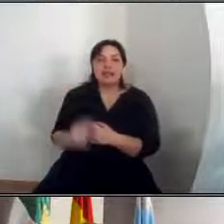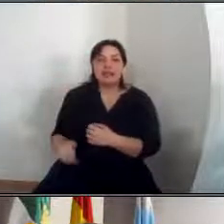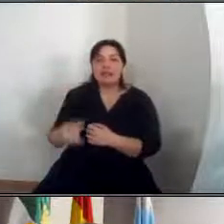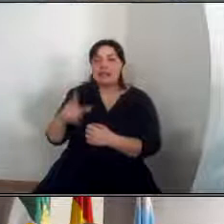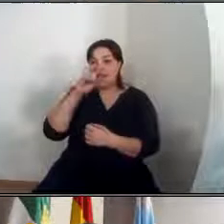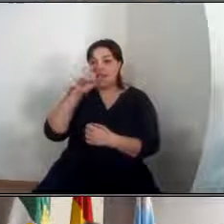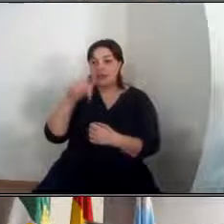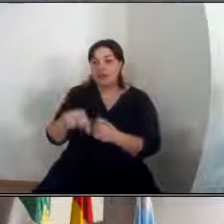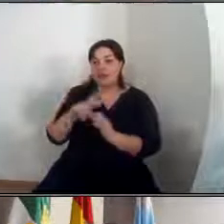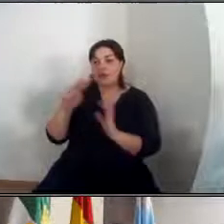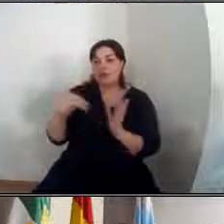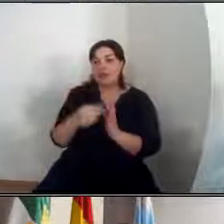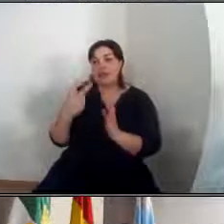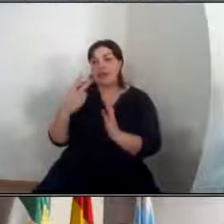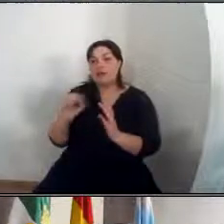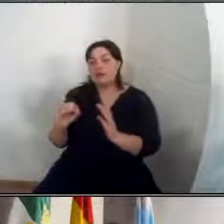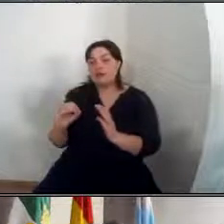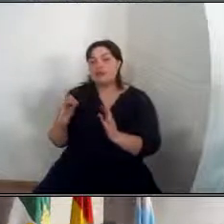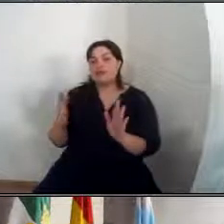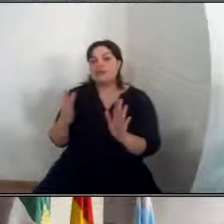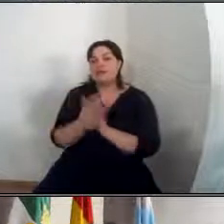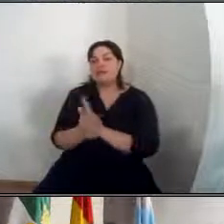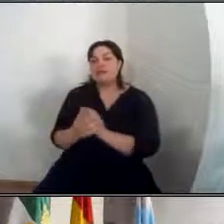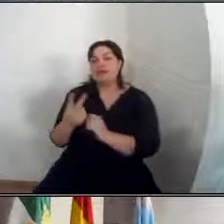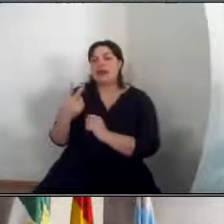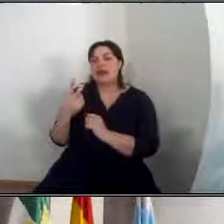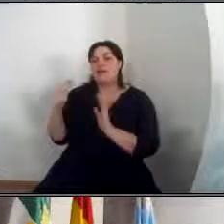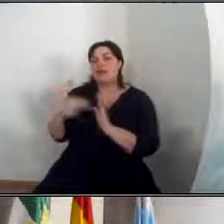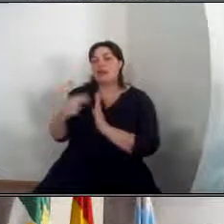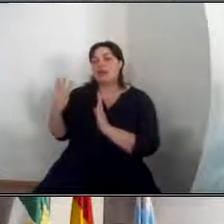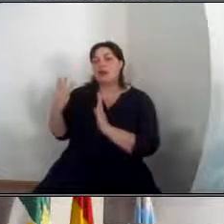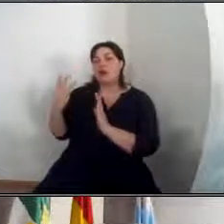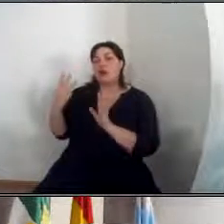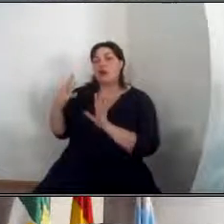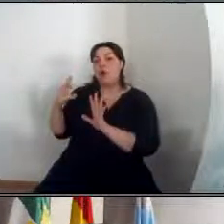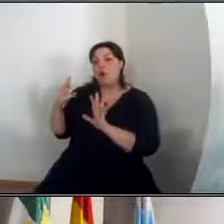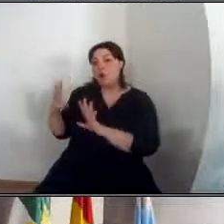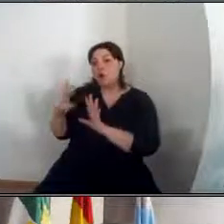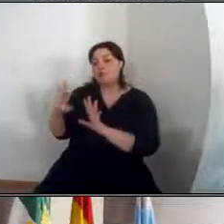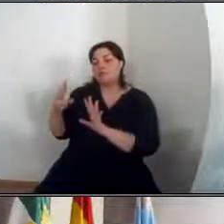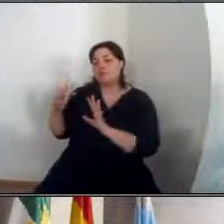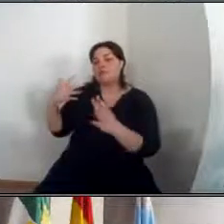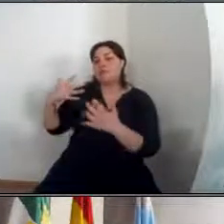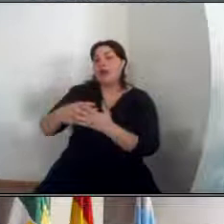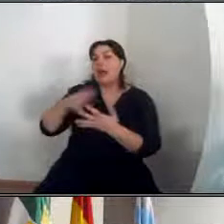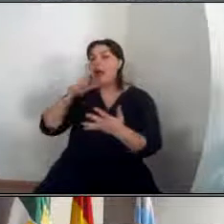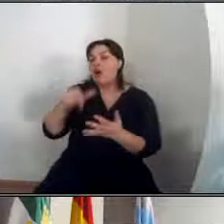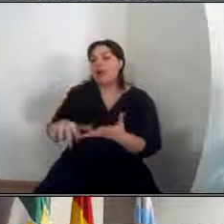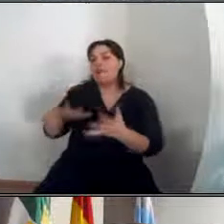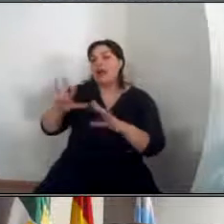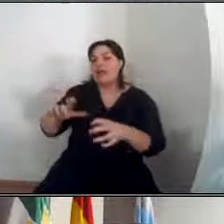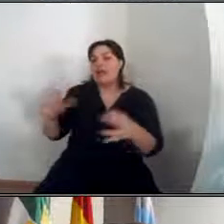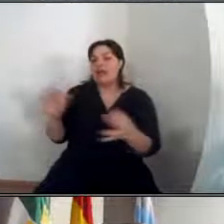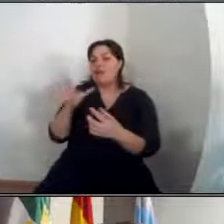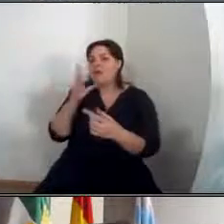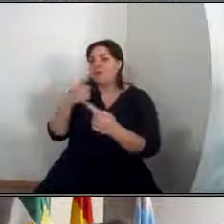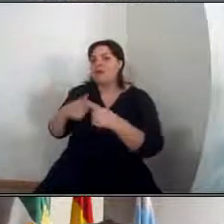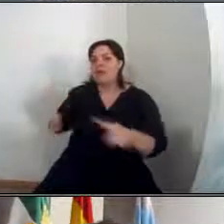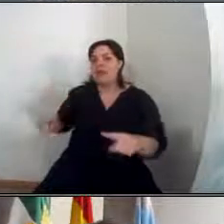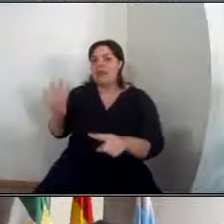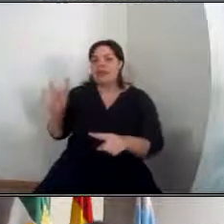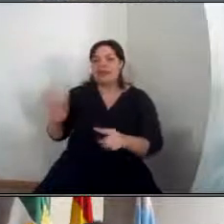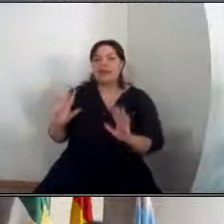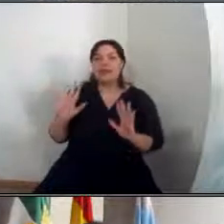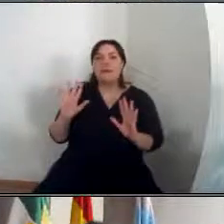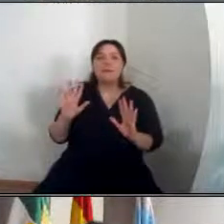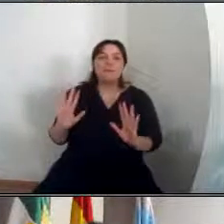ha sido la del aprendizaje con respecto al 2008, porque es verdad que existen diferencias, claro que sí, que los